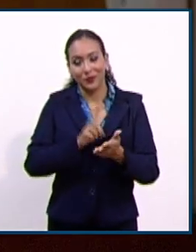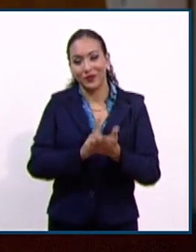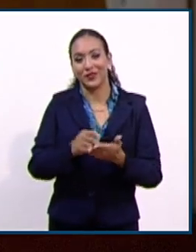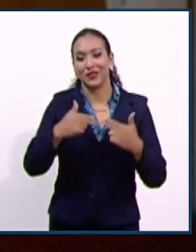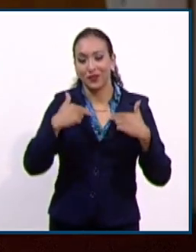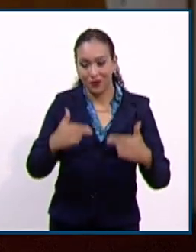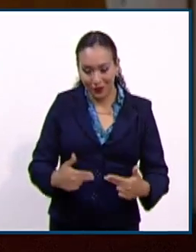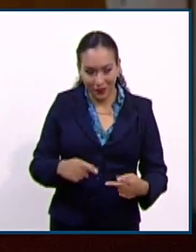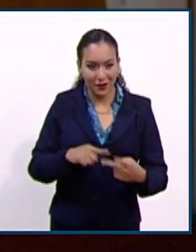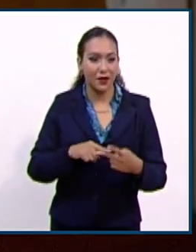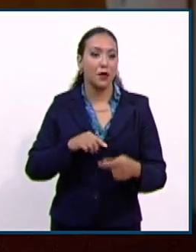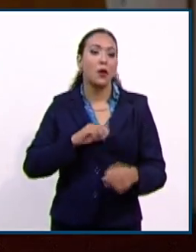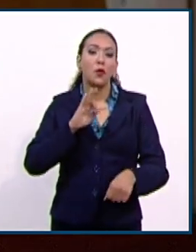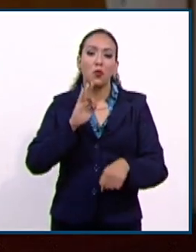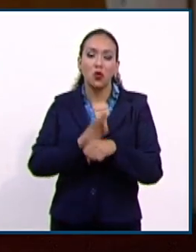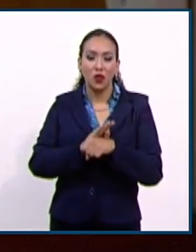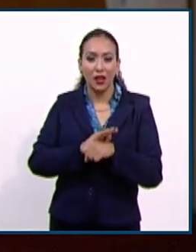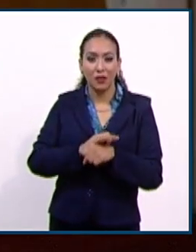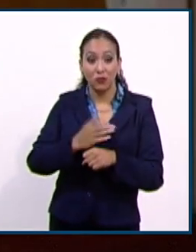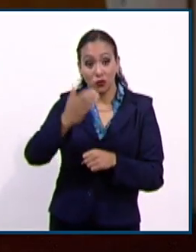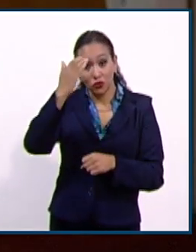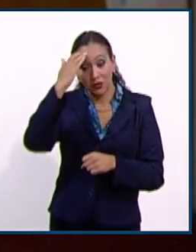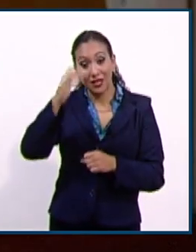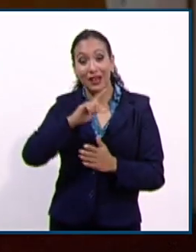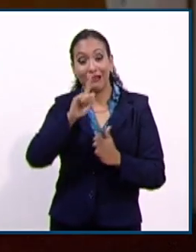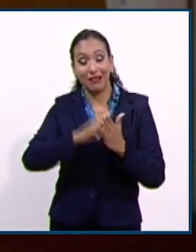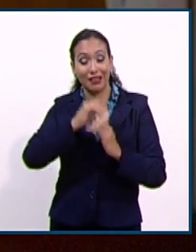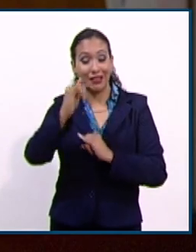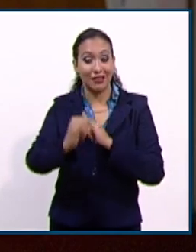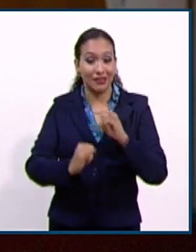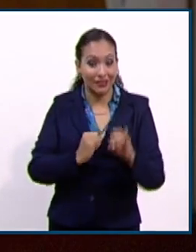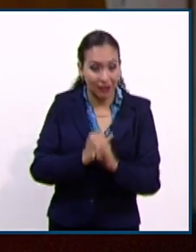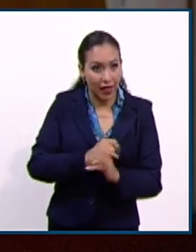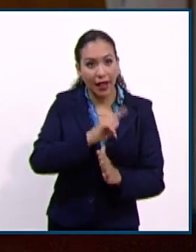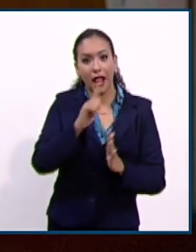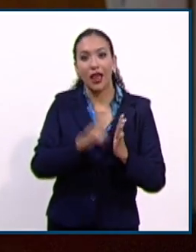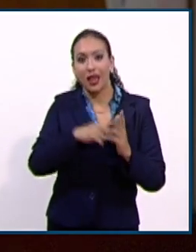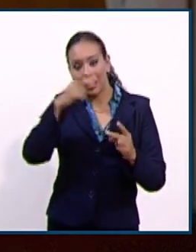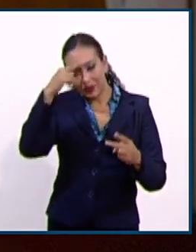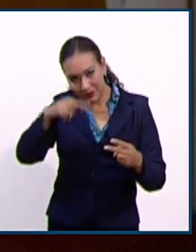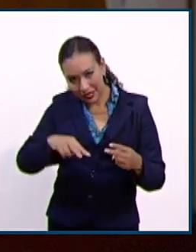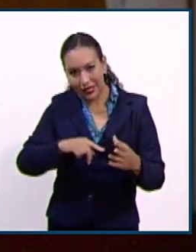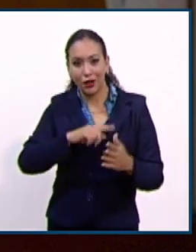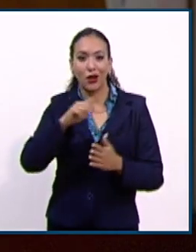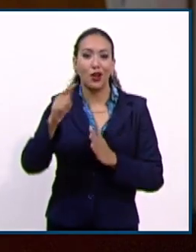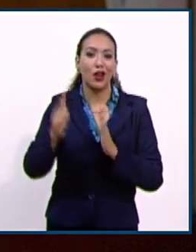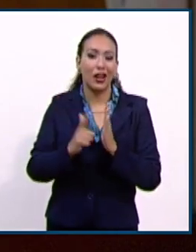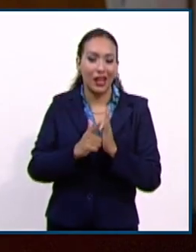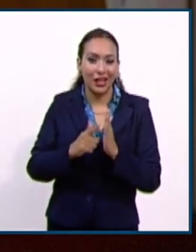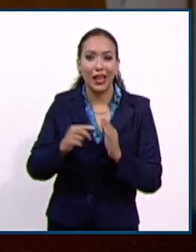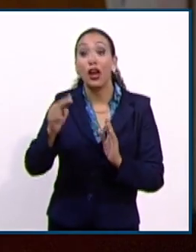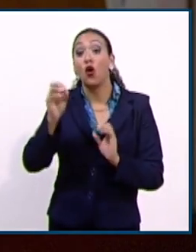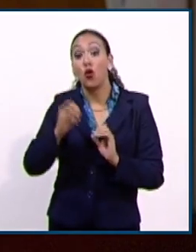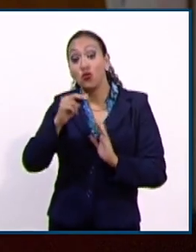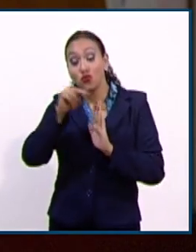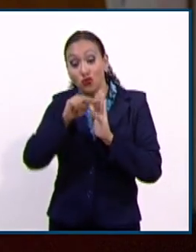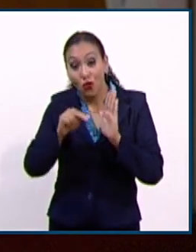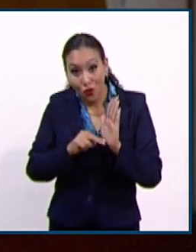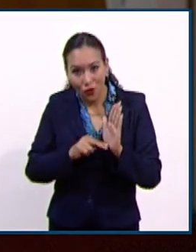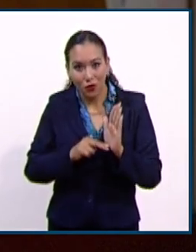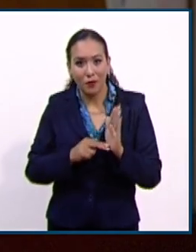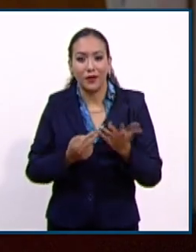tratados internacionales, debes de conocer simplemente normas que ni siquiera son leyes, pero que es